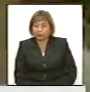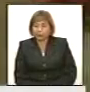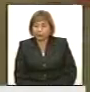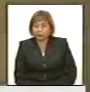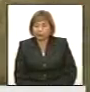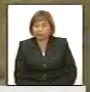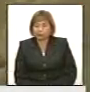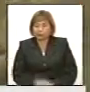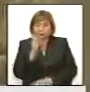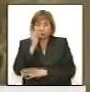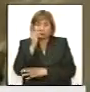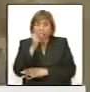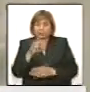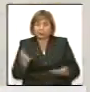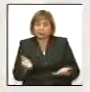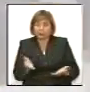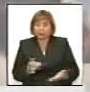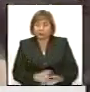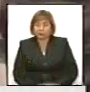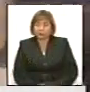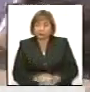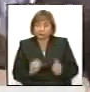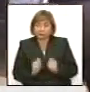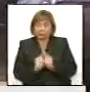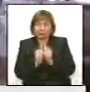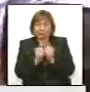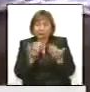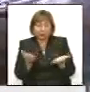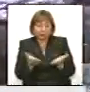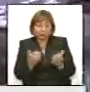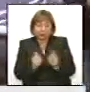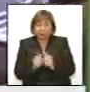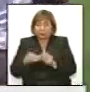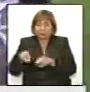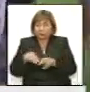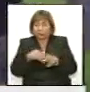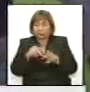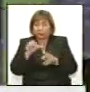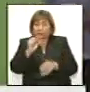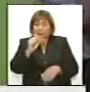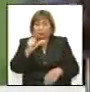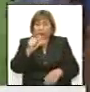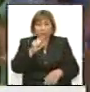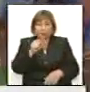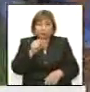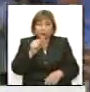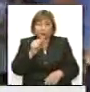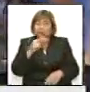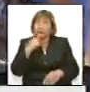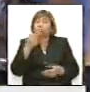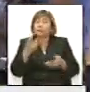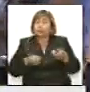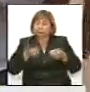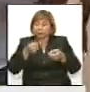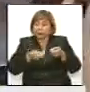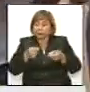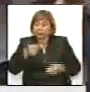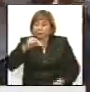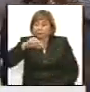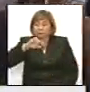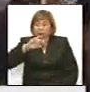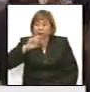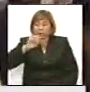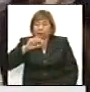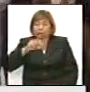¿Y la profesora de acá? Acompañaron en este recorrido a la congresista Salazar. Los legisladores Javier Velázquez